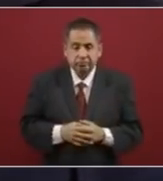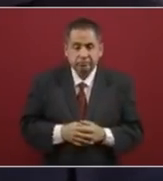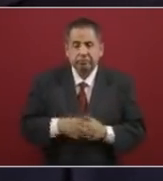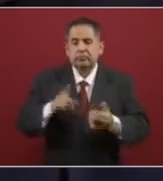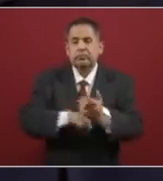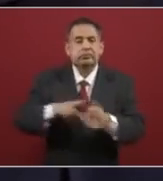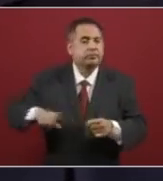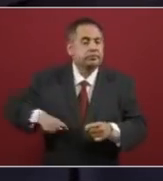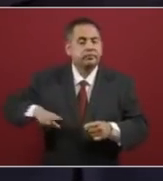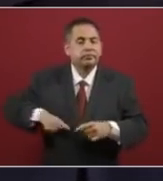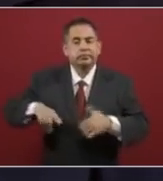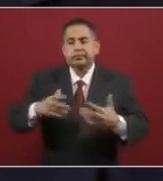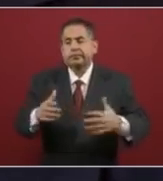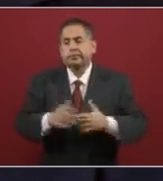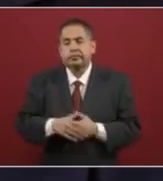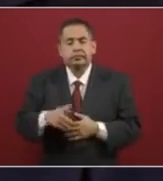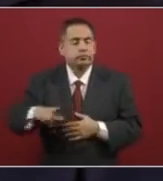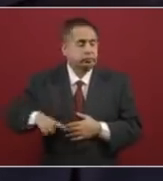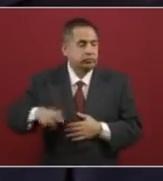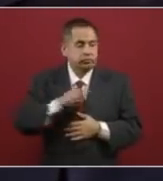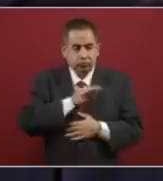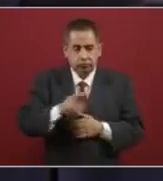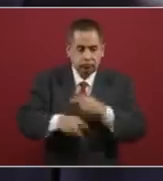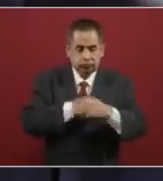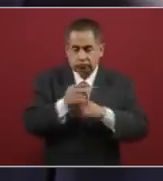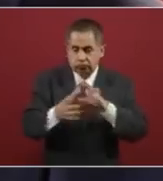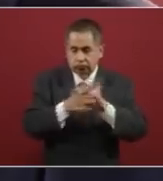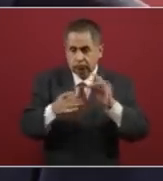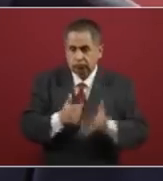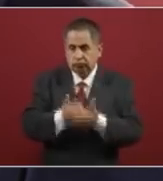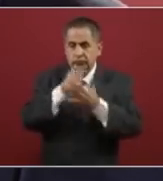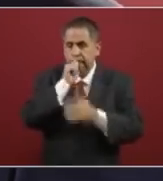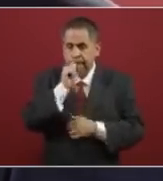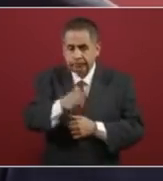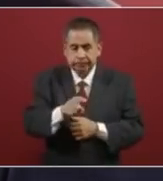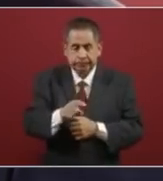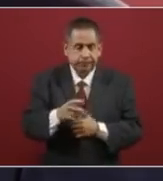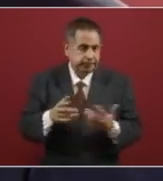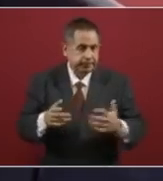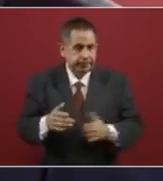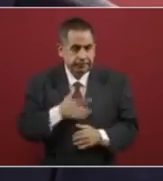Estado pueda tener también